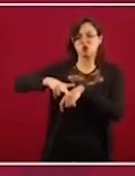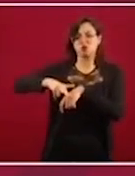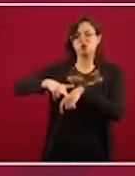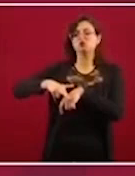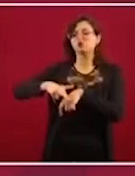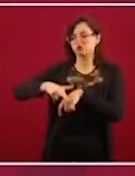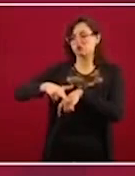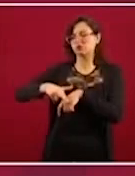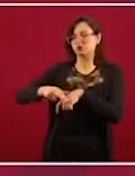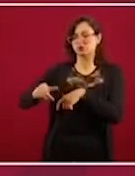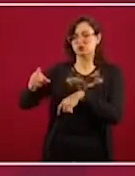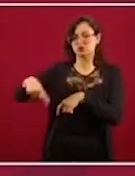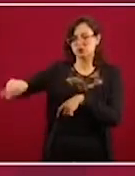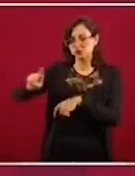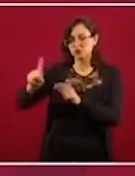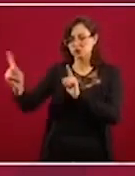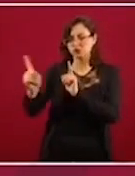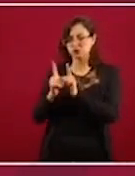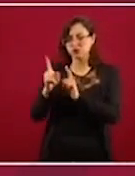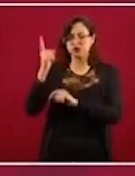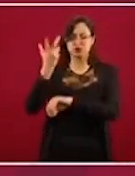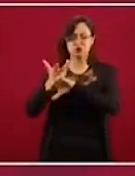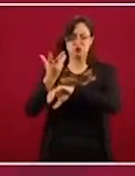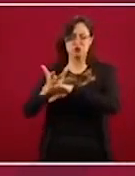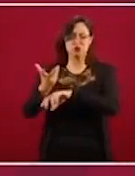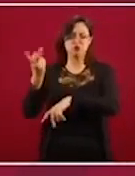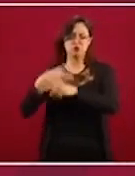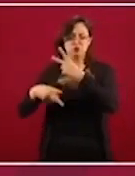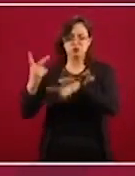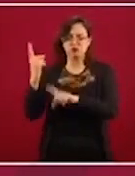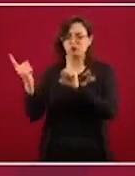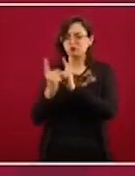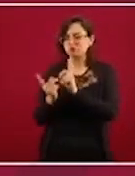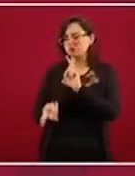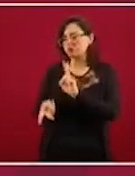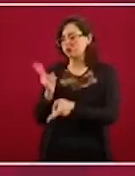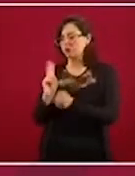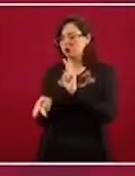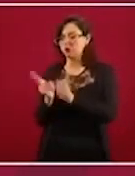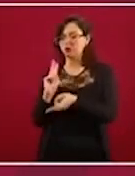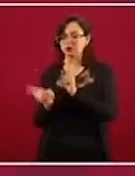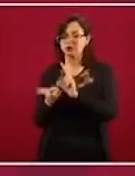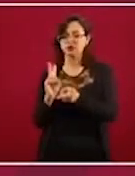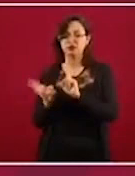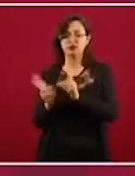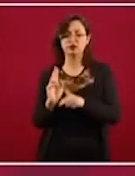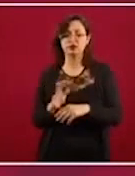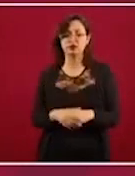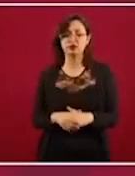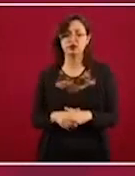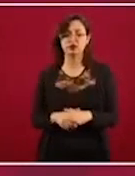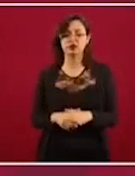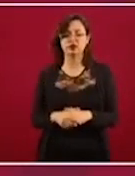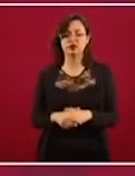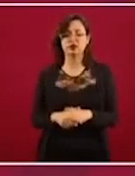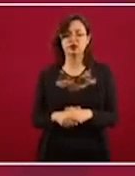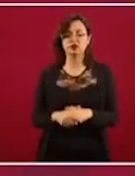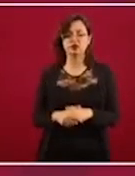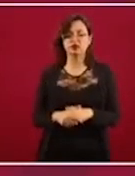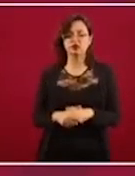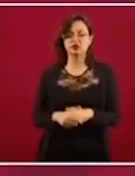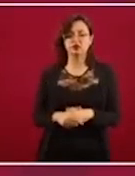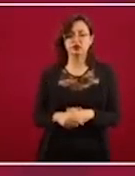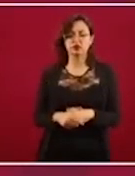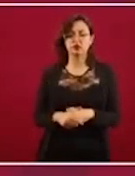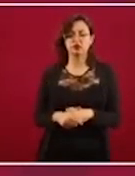vinieron de Estados Unidos y platicamos en